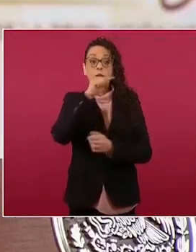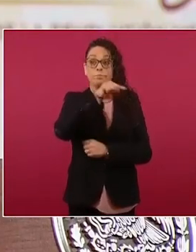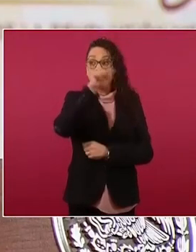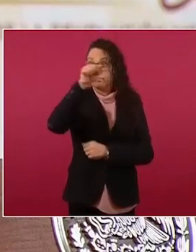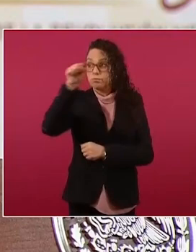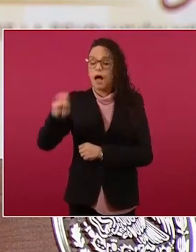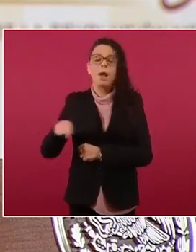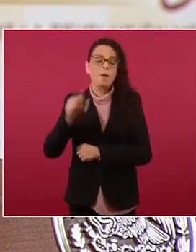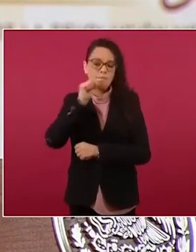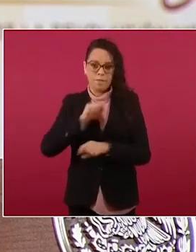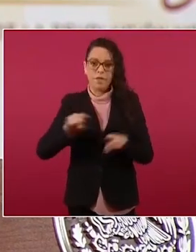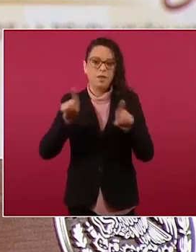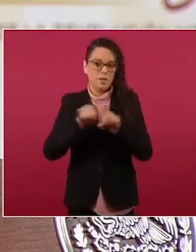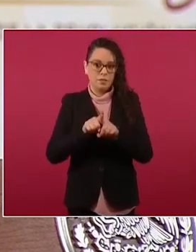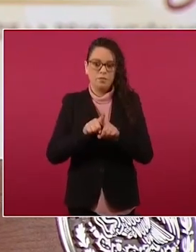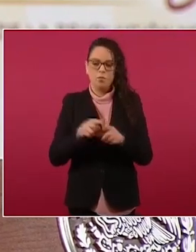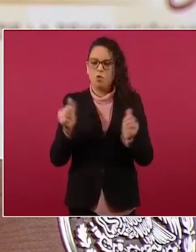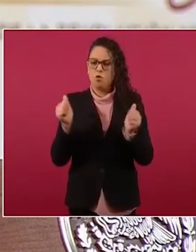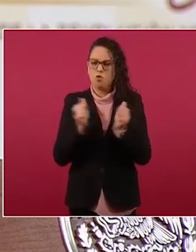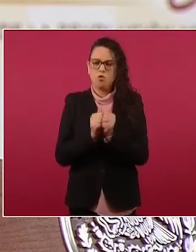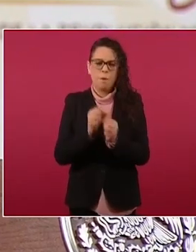con todos los equipos.